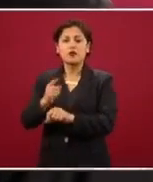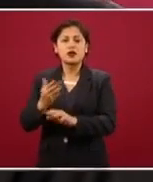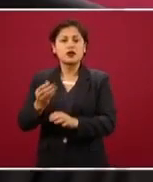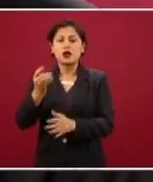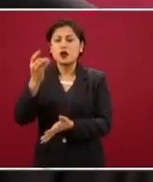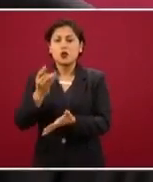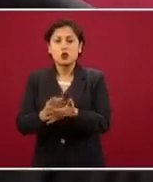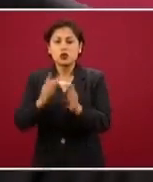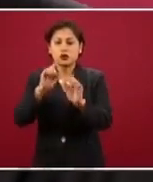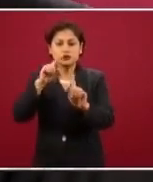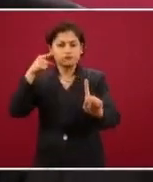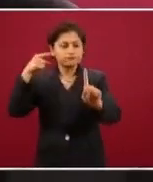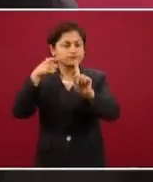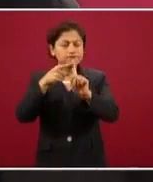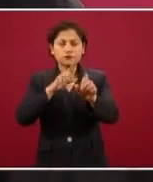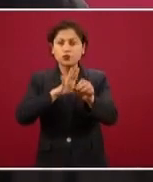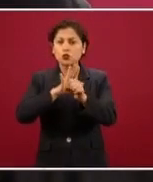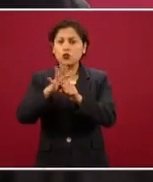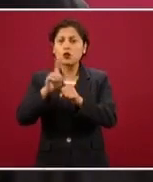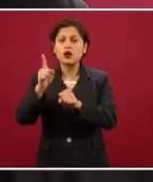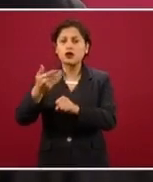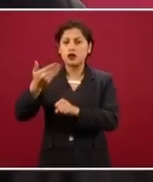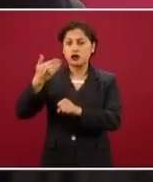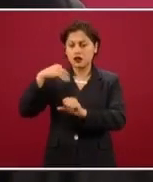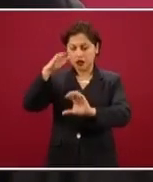dinero, la corrupción.